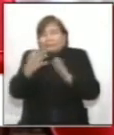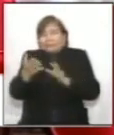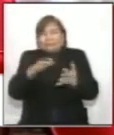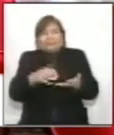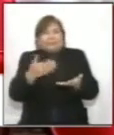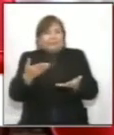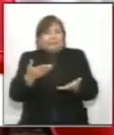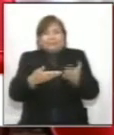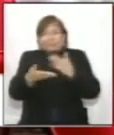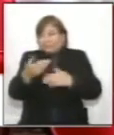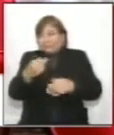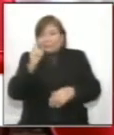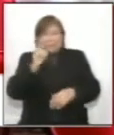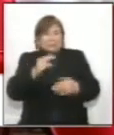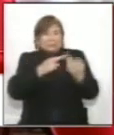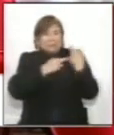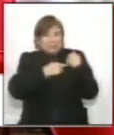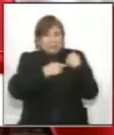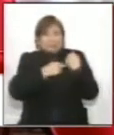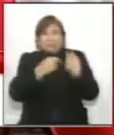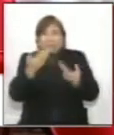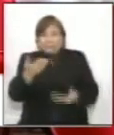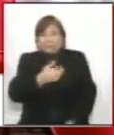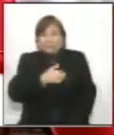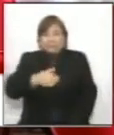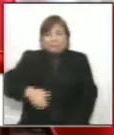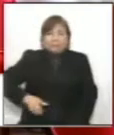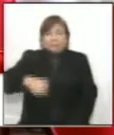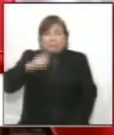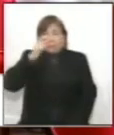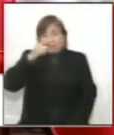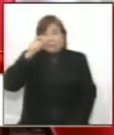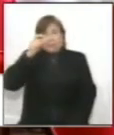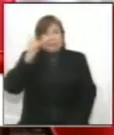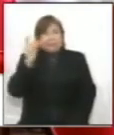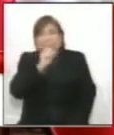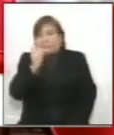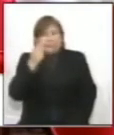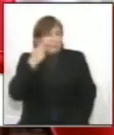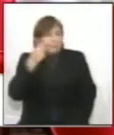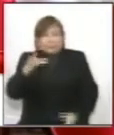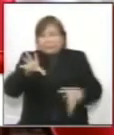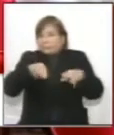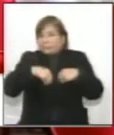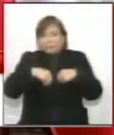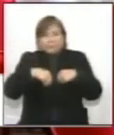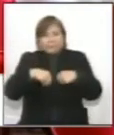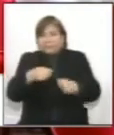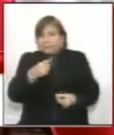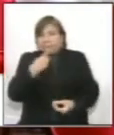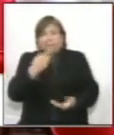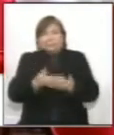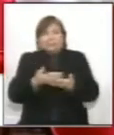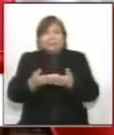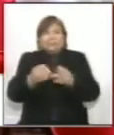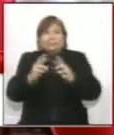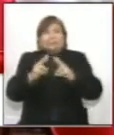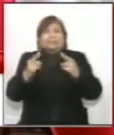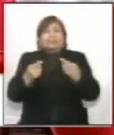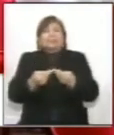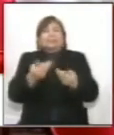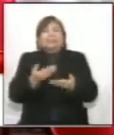jugarretas donde la responsabilidad exclusiva la tiene el presidente de la República, porque lo ha reconocido públicamente, que esa reunión que yo sostuve con el